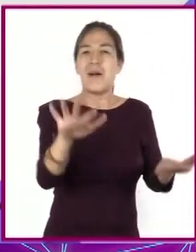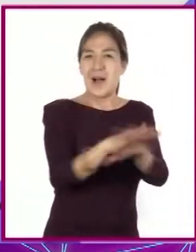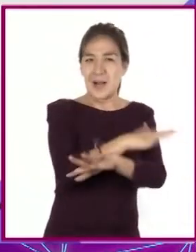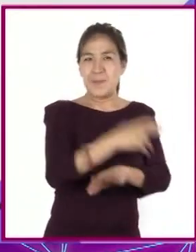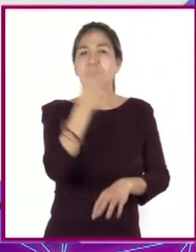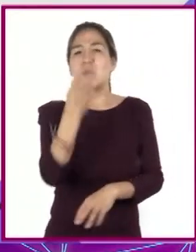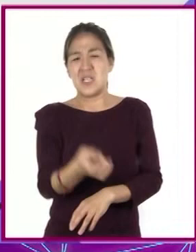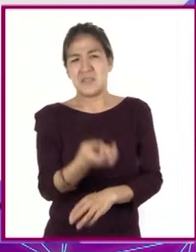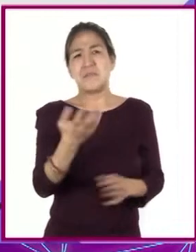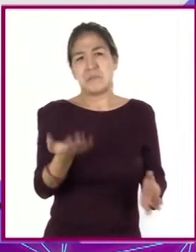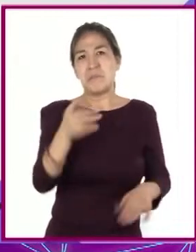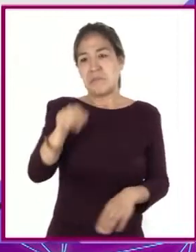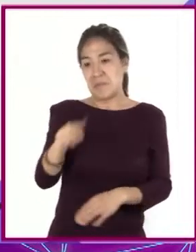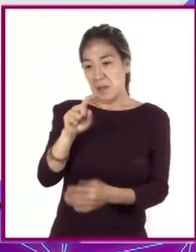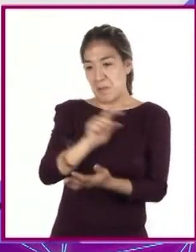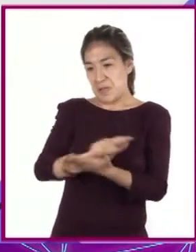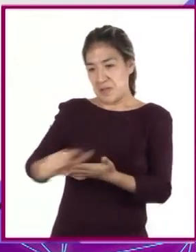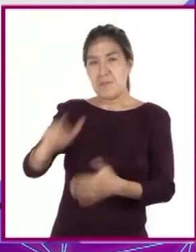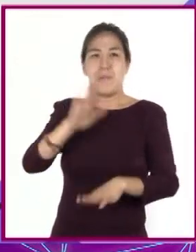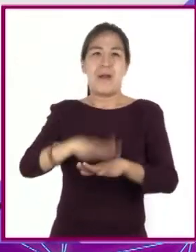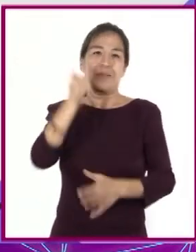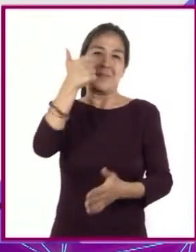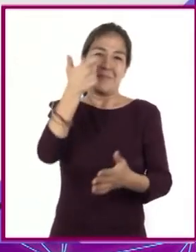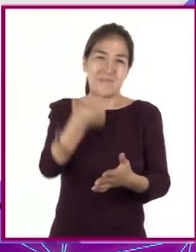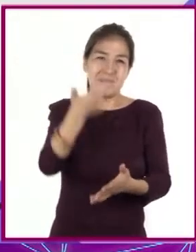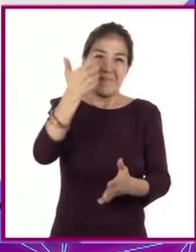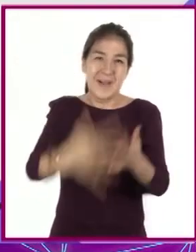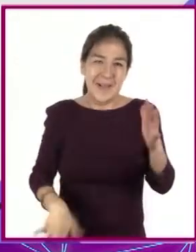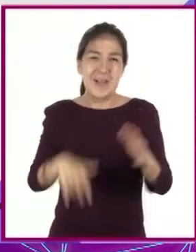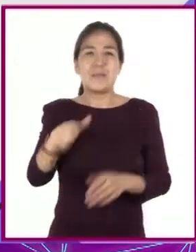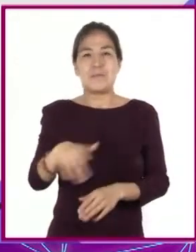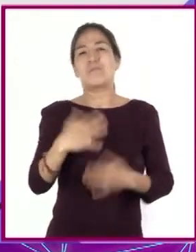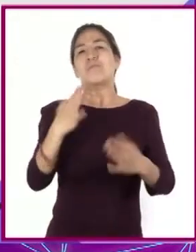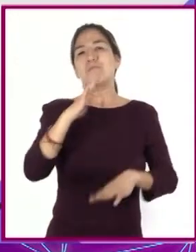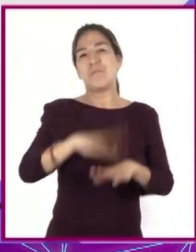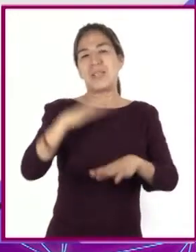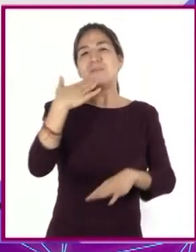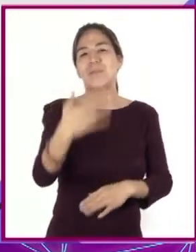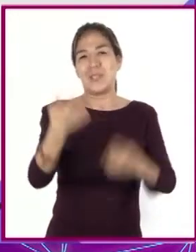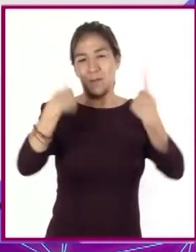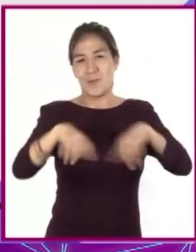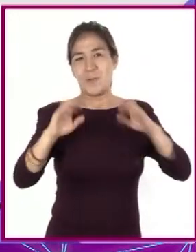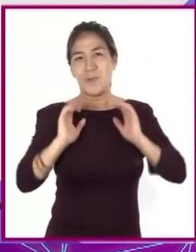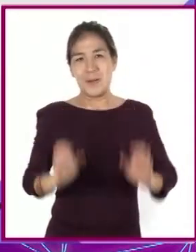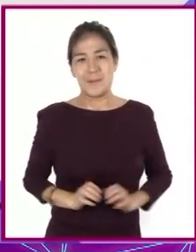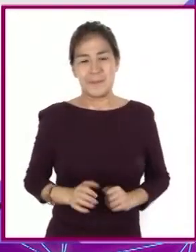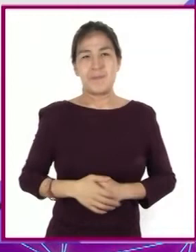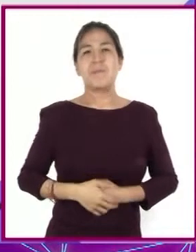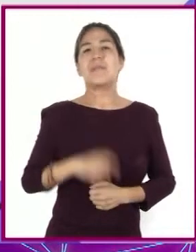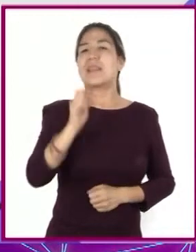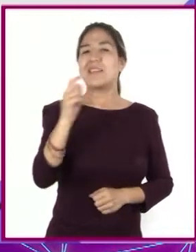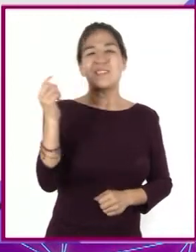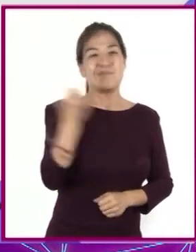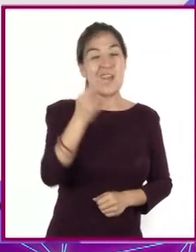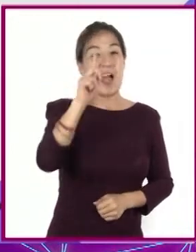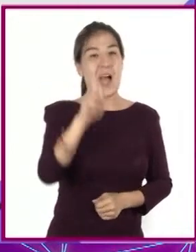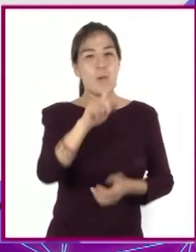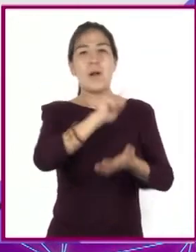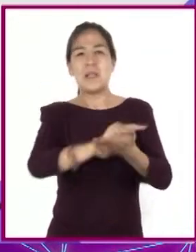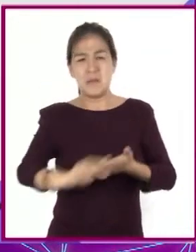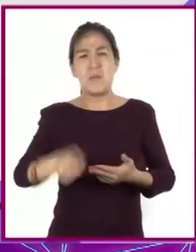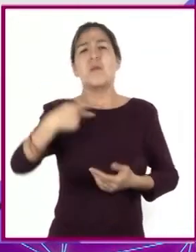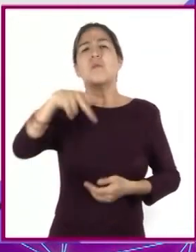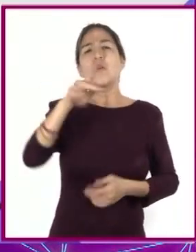mucho más barato y saludable consumir agua. Y esta agua además, que debe ser agua simple, pero también se